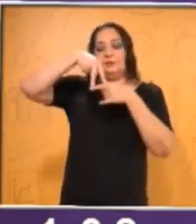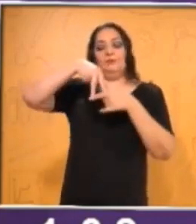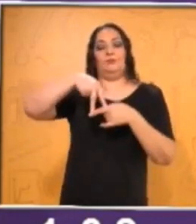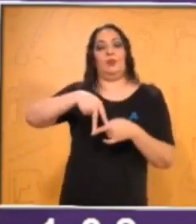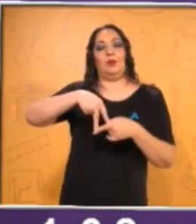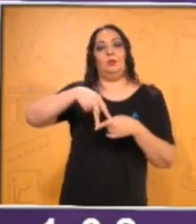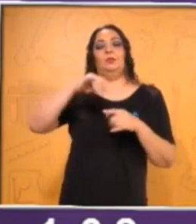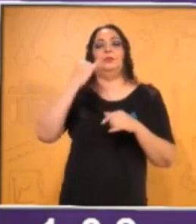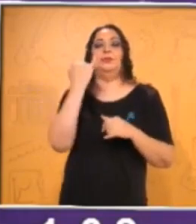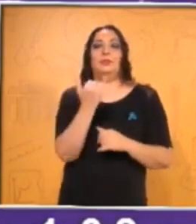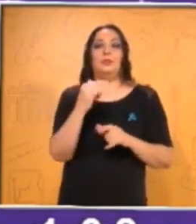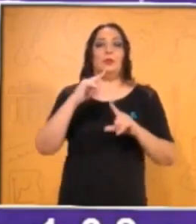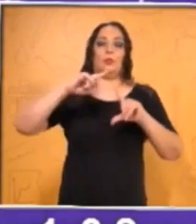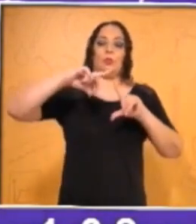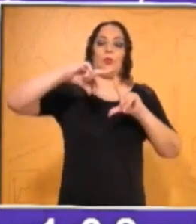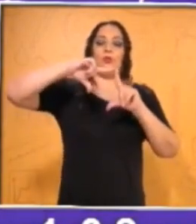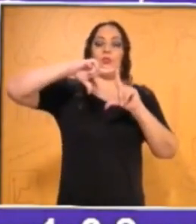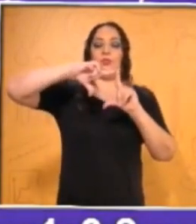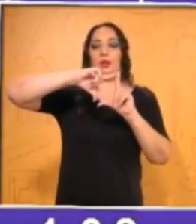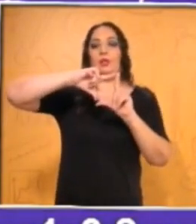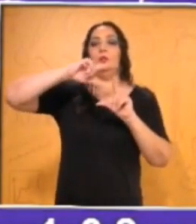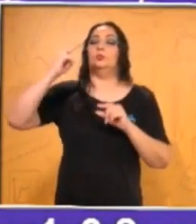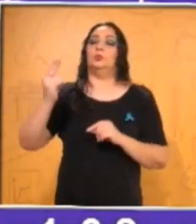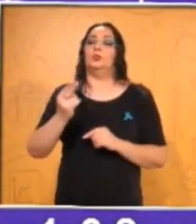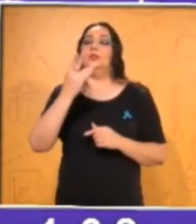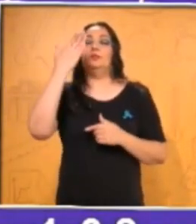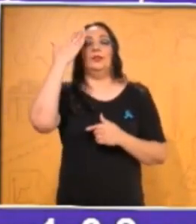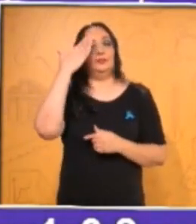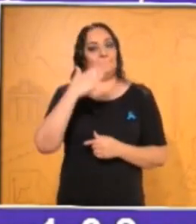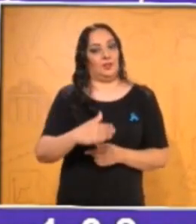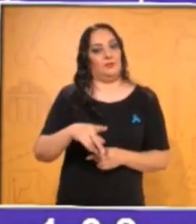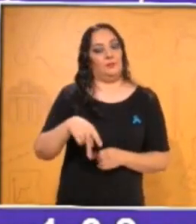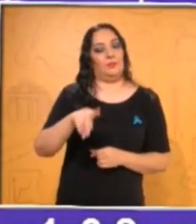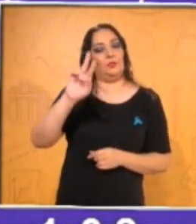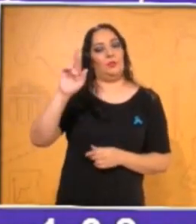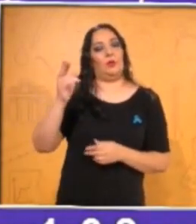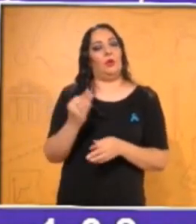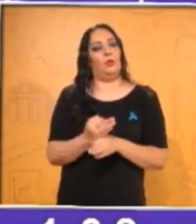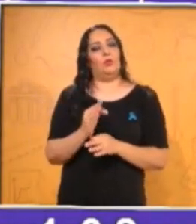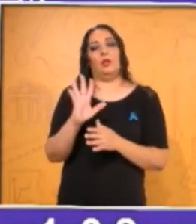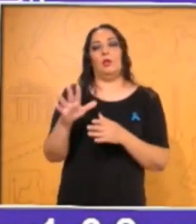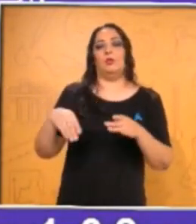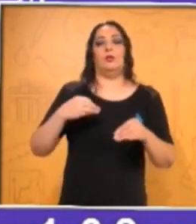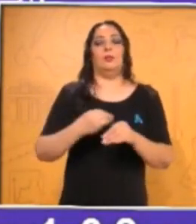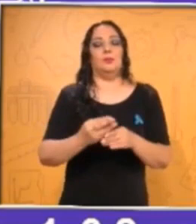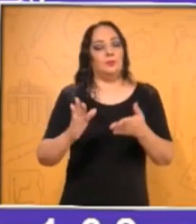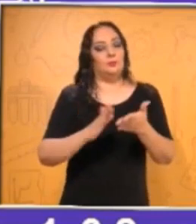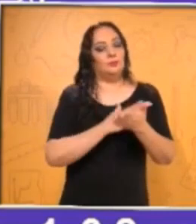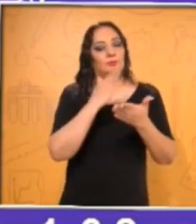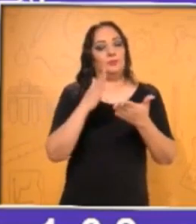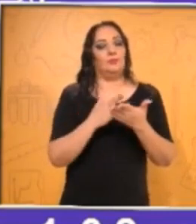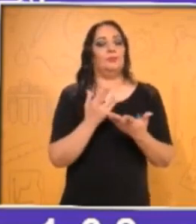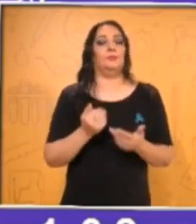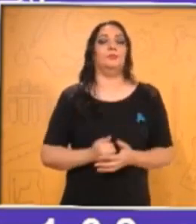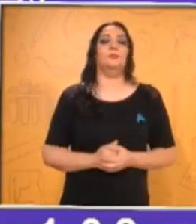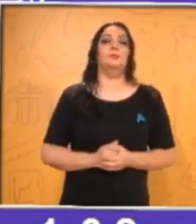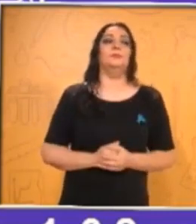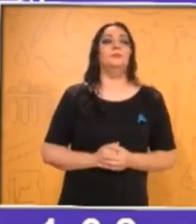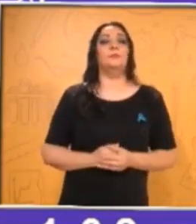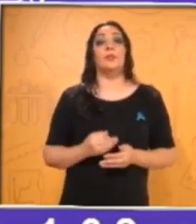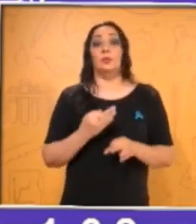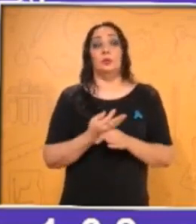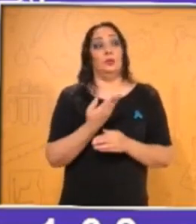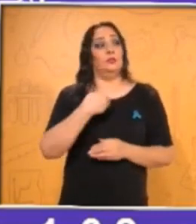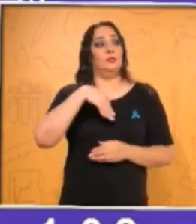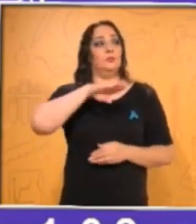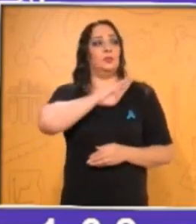los cuadriláteros. Es un tema que también ustedes ya dominan, pero que vamos a estar repasando en esta ocasión. Vámonos ahorita con